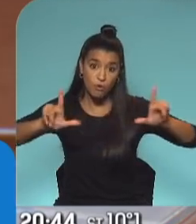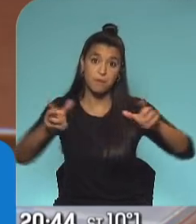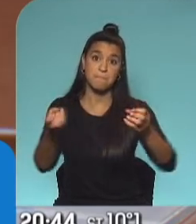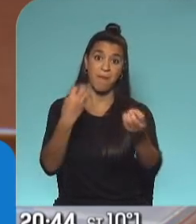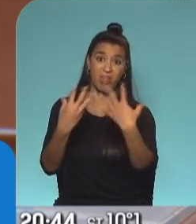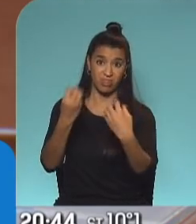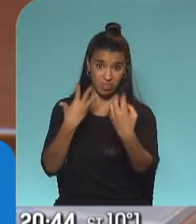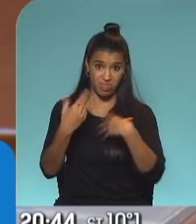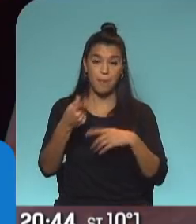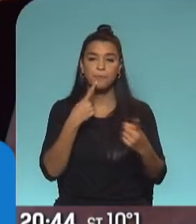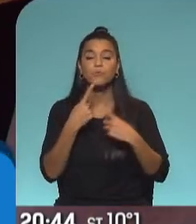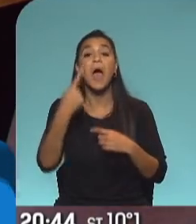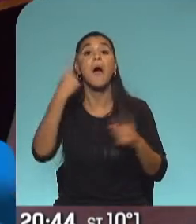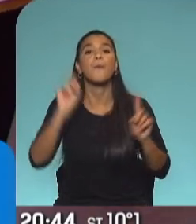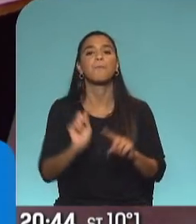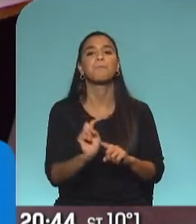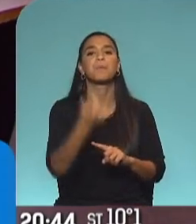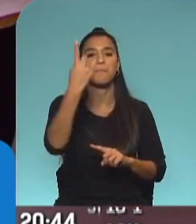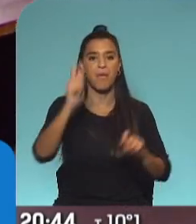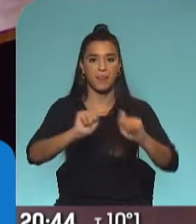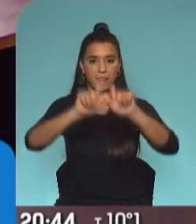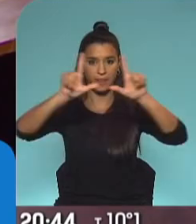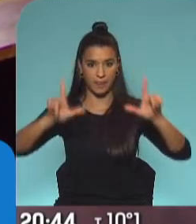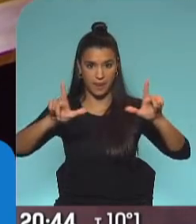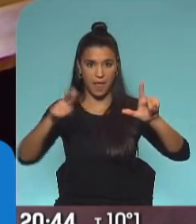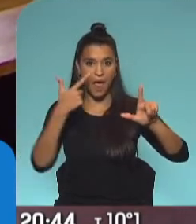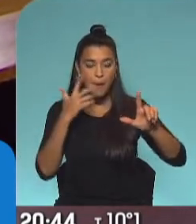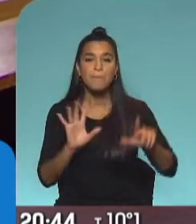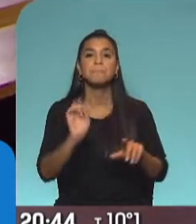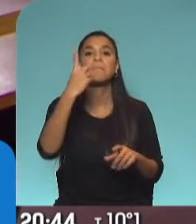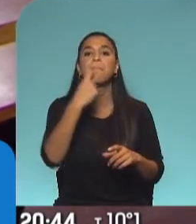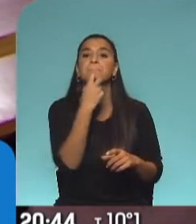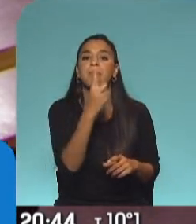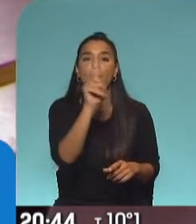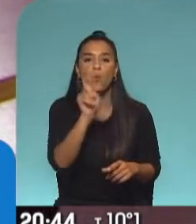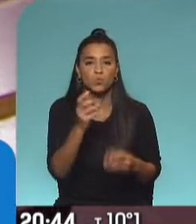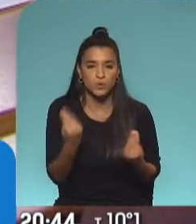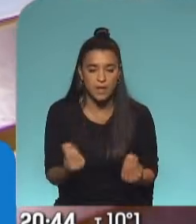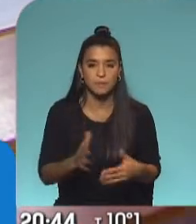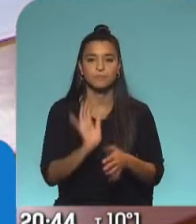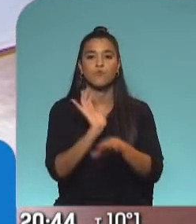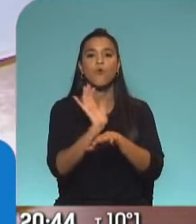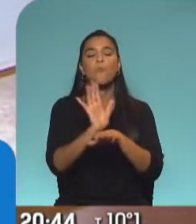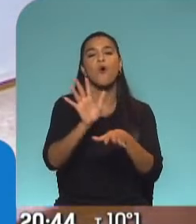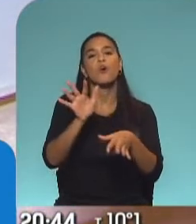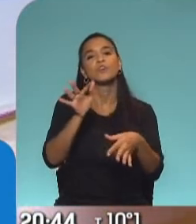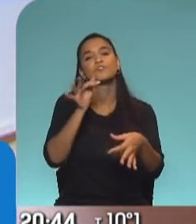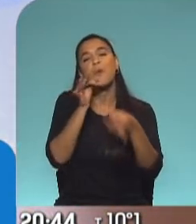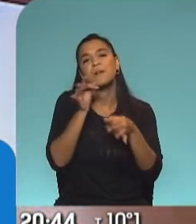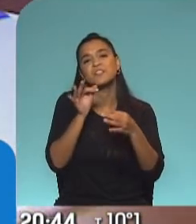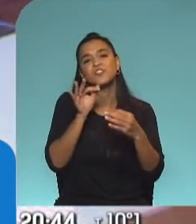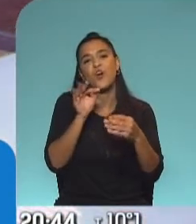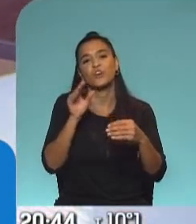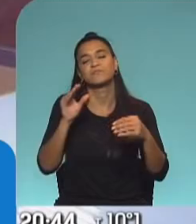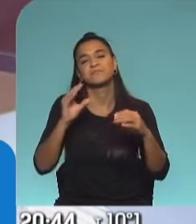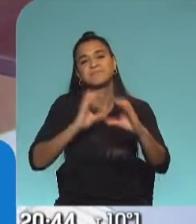redes. A ver la primera, vamos a la primera placa que tendrá la primera pregunta. Esto es una especie de charla de WhatsApp, Fernanda, lo vamos